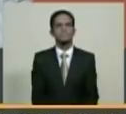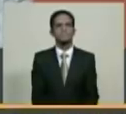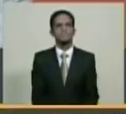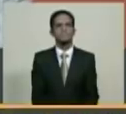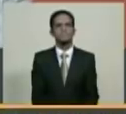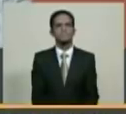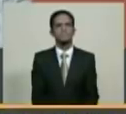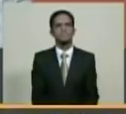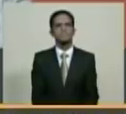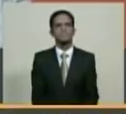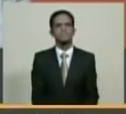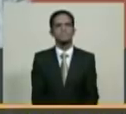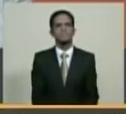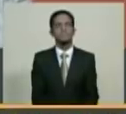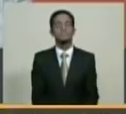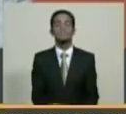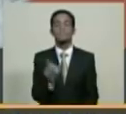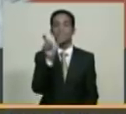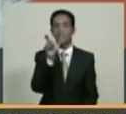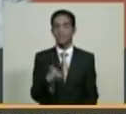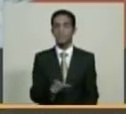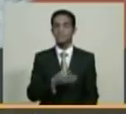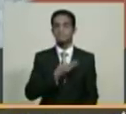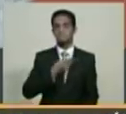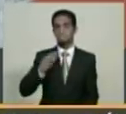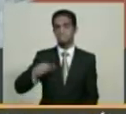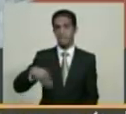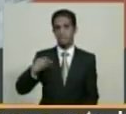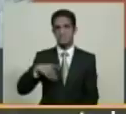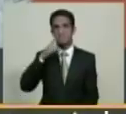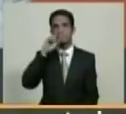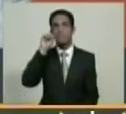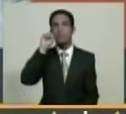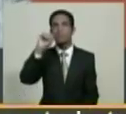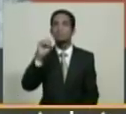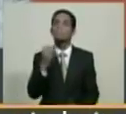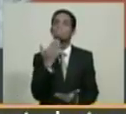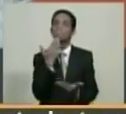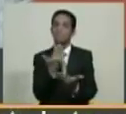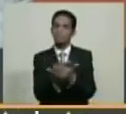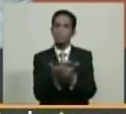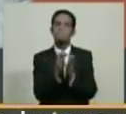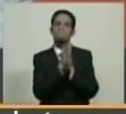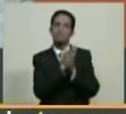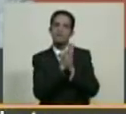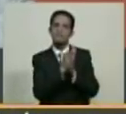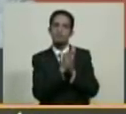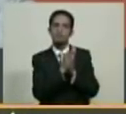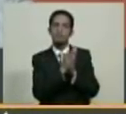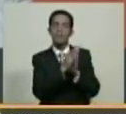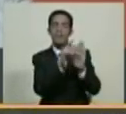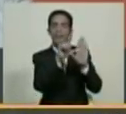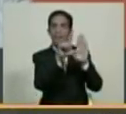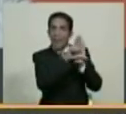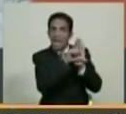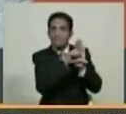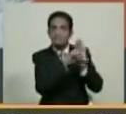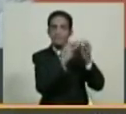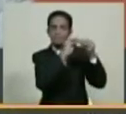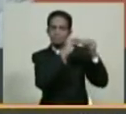nuestro país, el presidente Nicolás Maduro ordenó efectuar una reforma económica. Pero una reforma